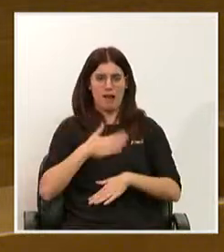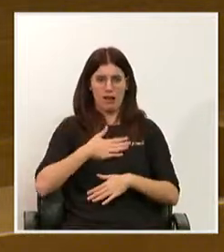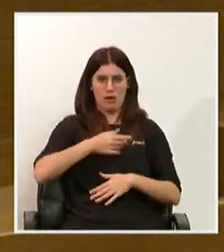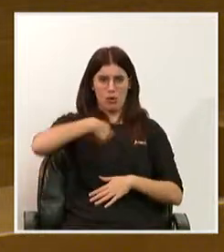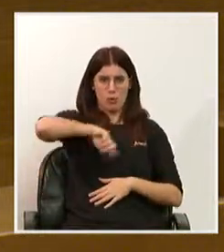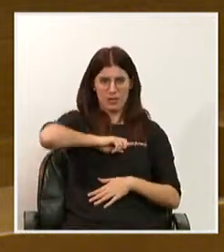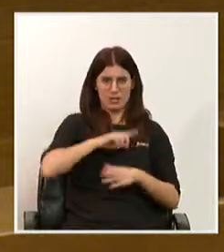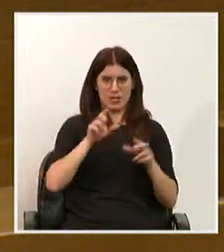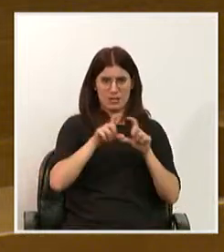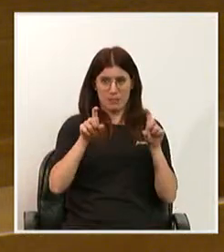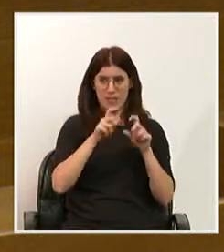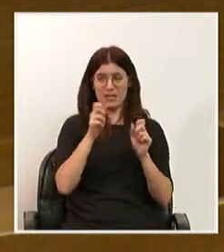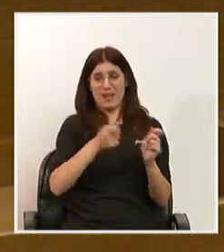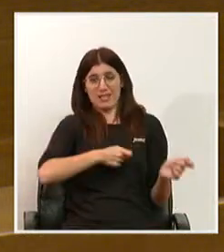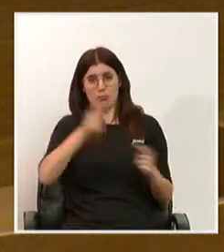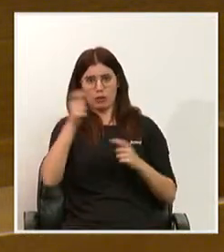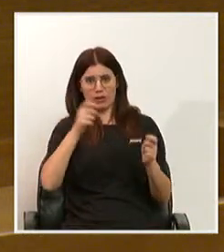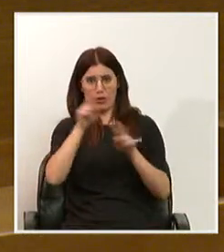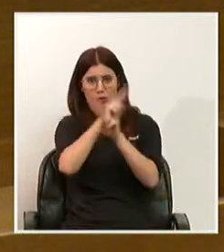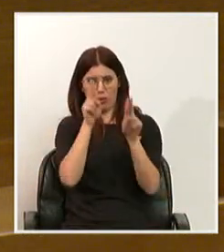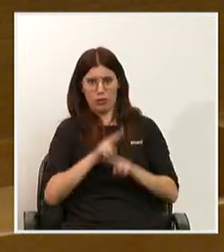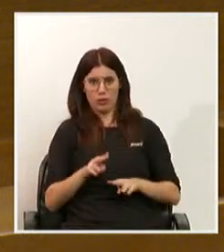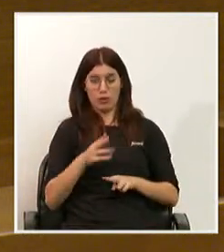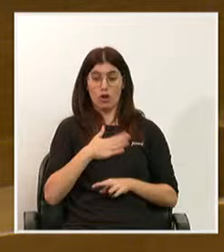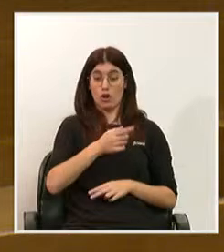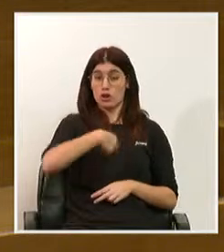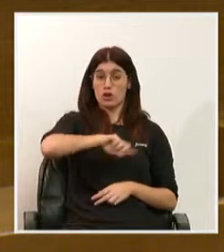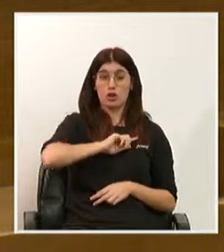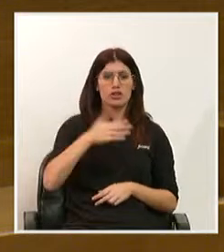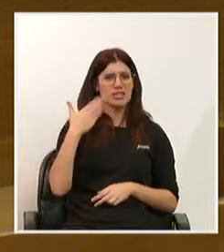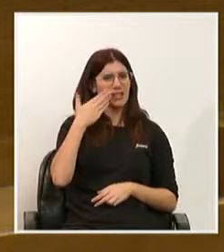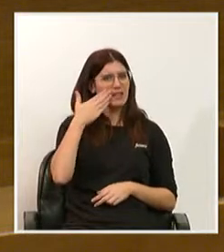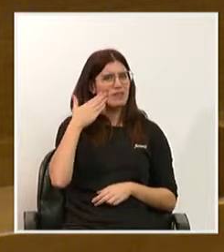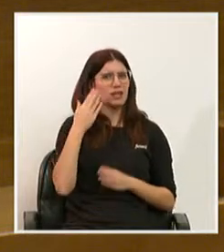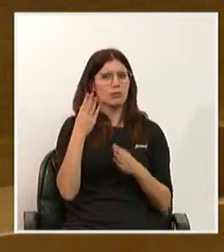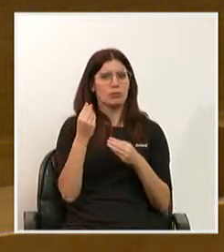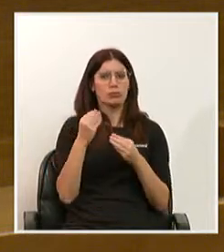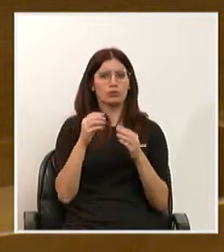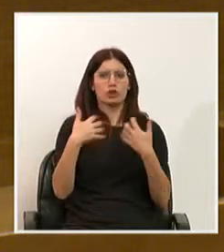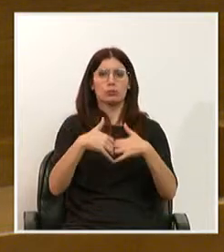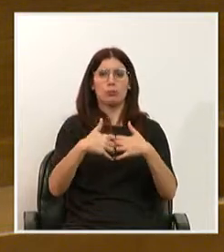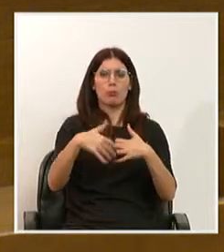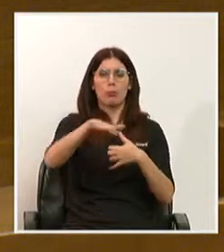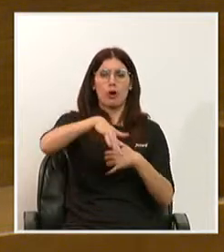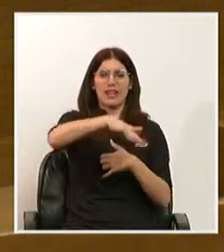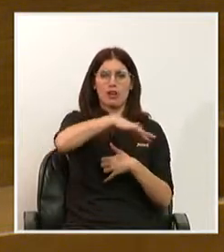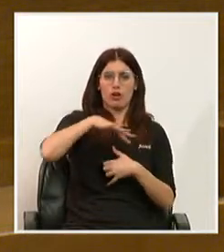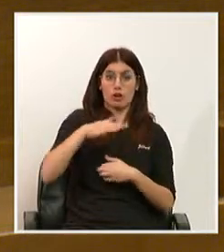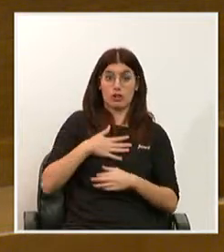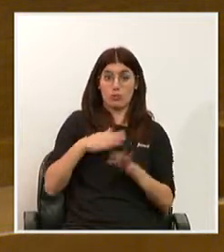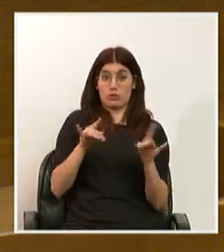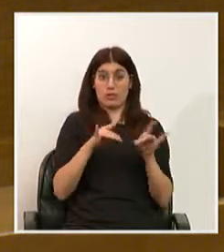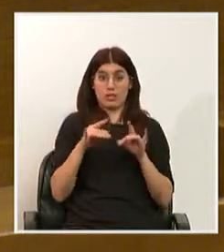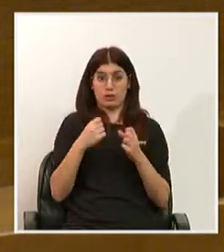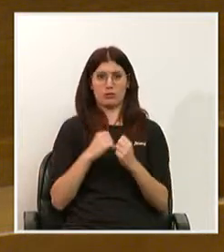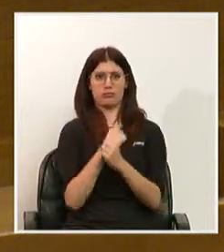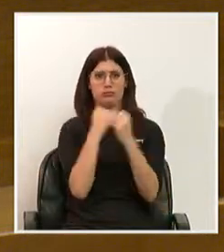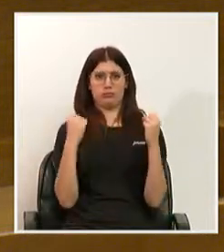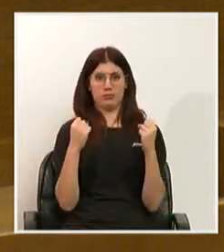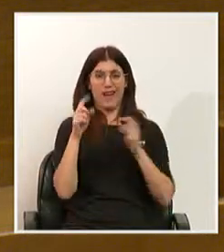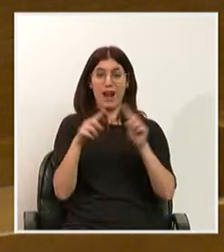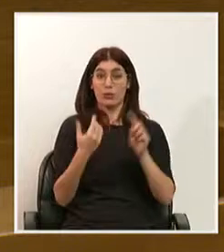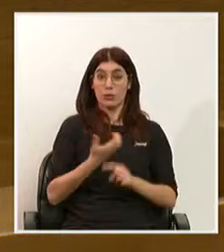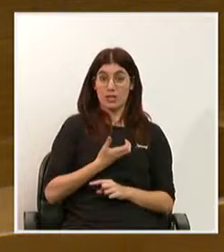aorta el que f f dignificar molí políg industrials del nu territor enc alcaldes y